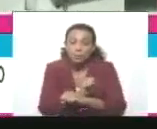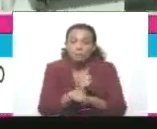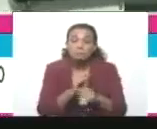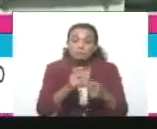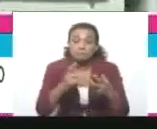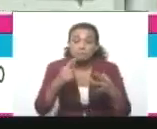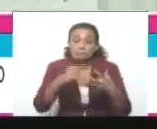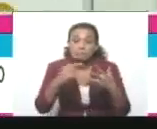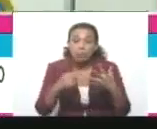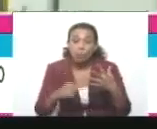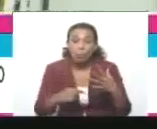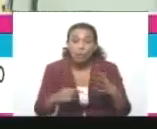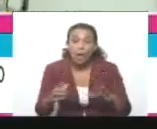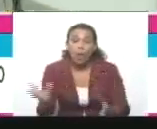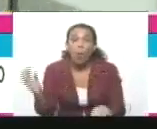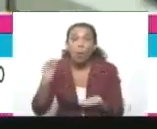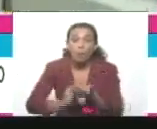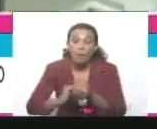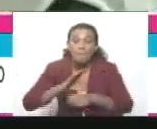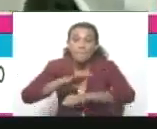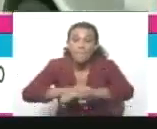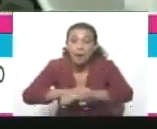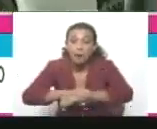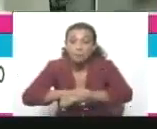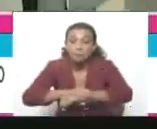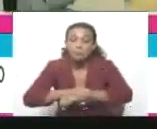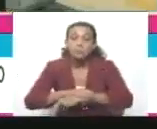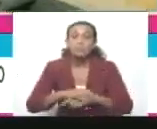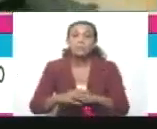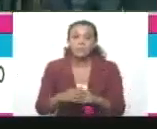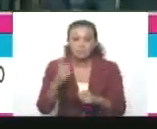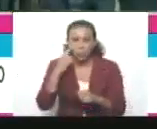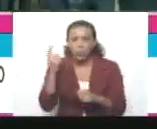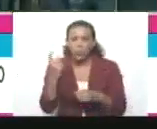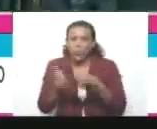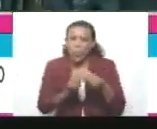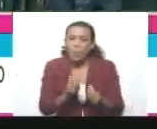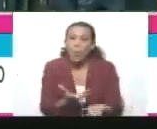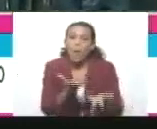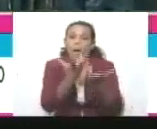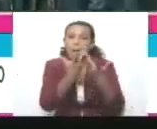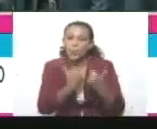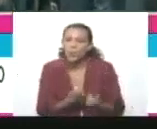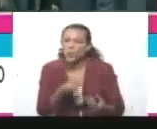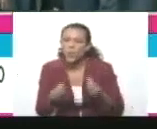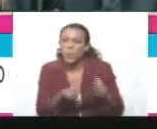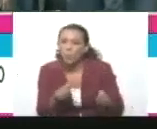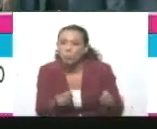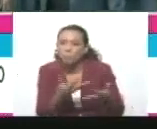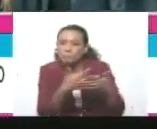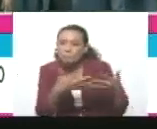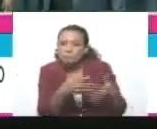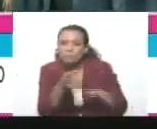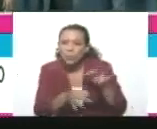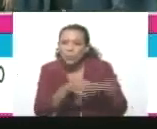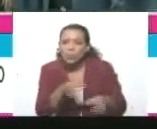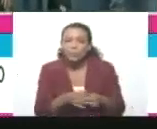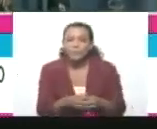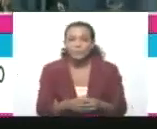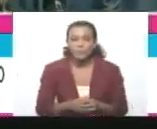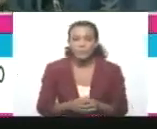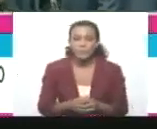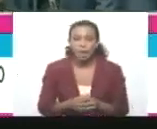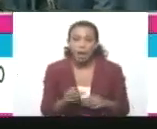de recapturado y como pasó ya en la antigua